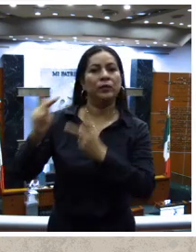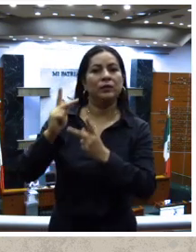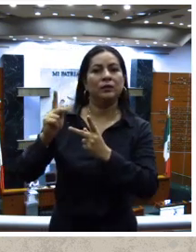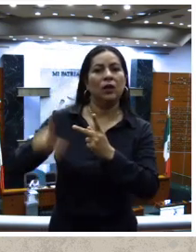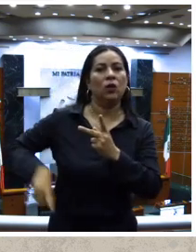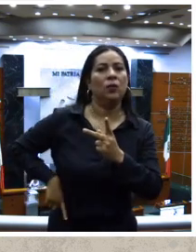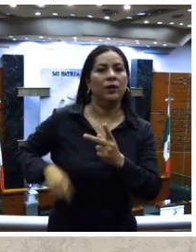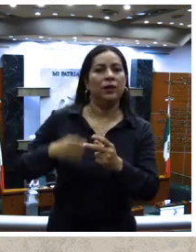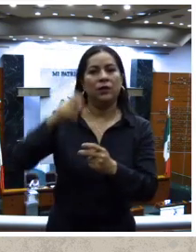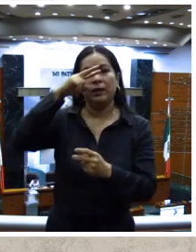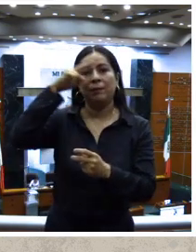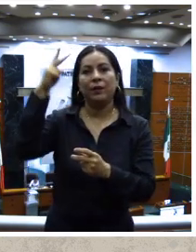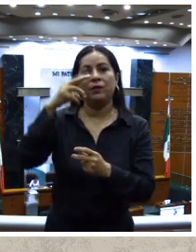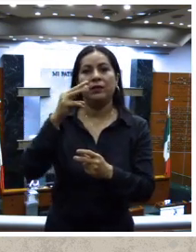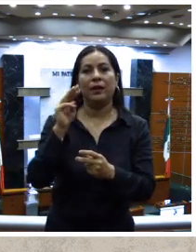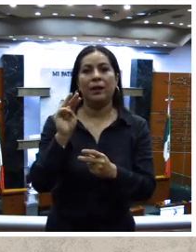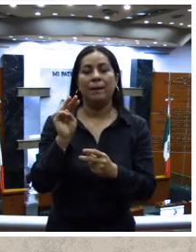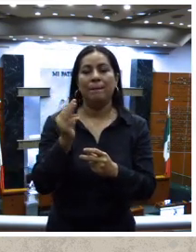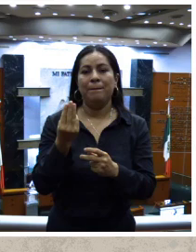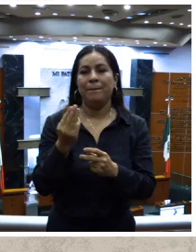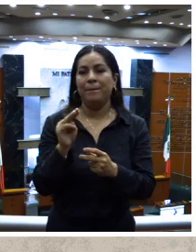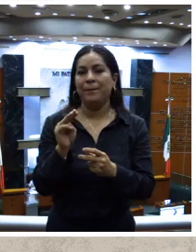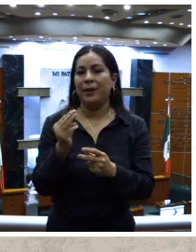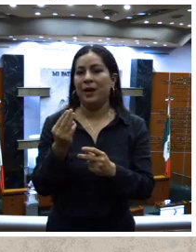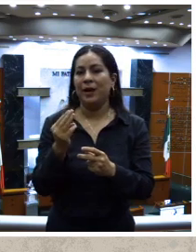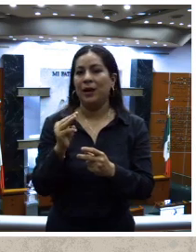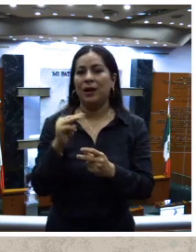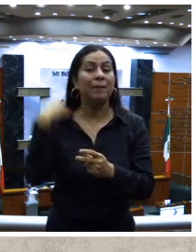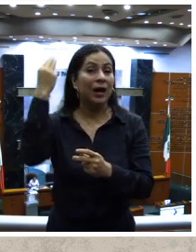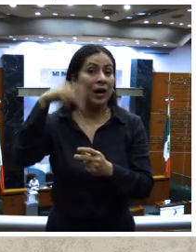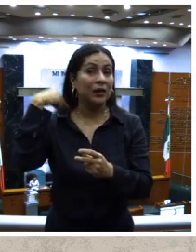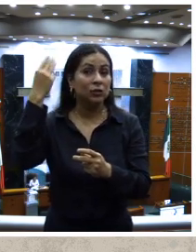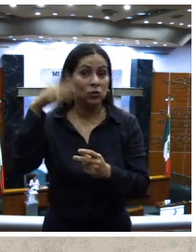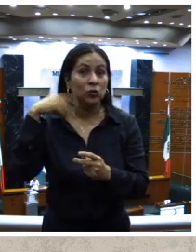de México desde marzo de 2019, por un monto de